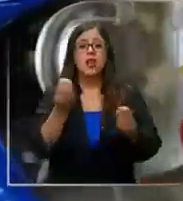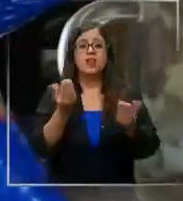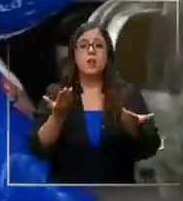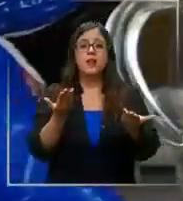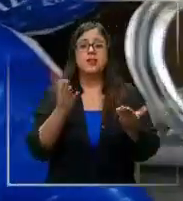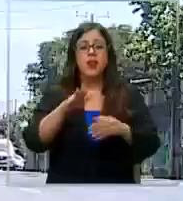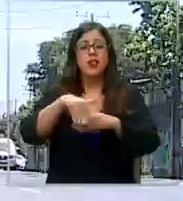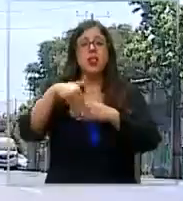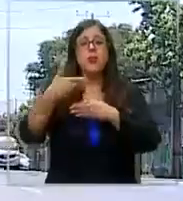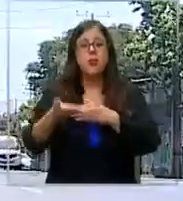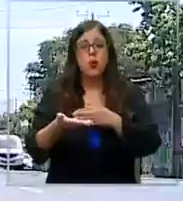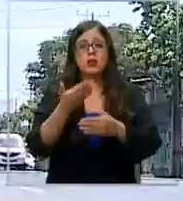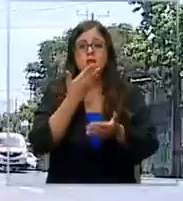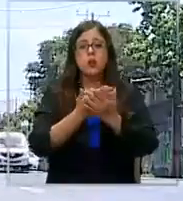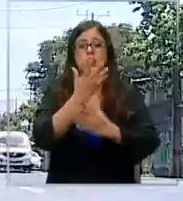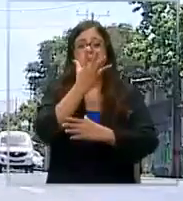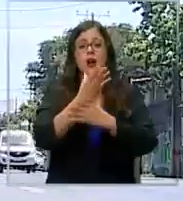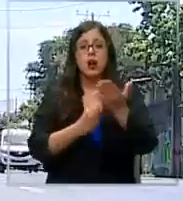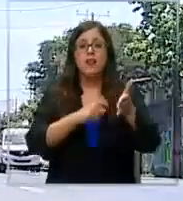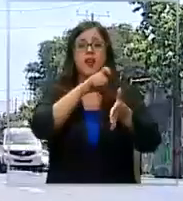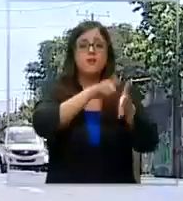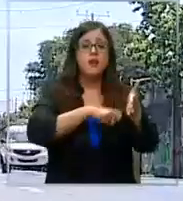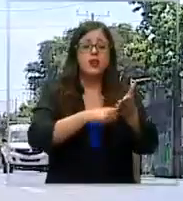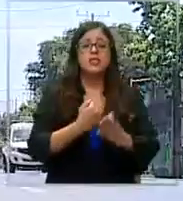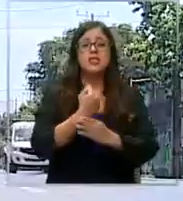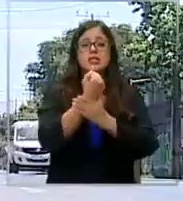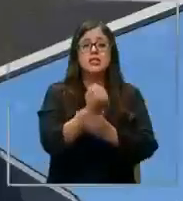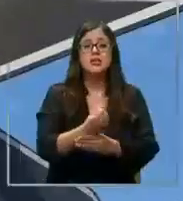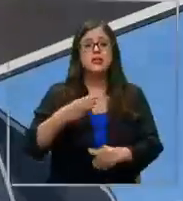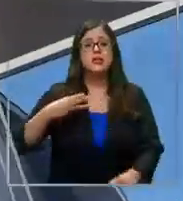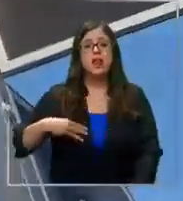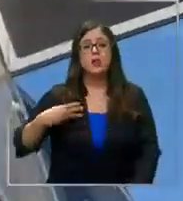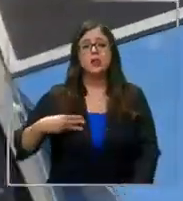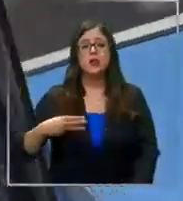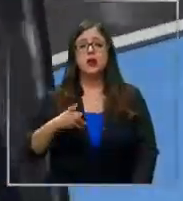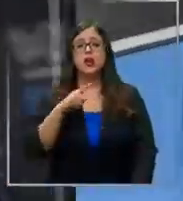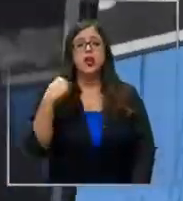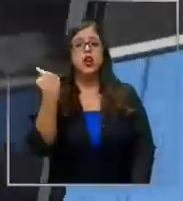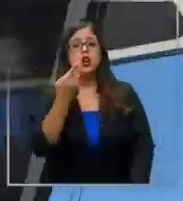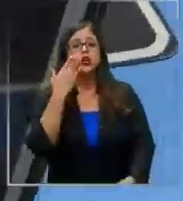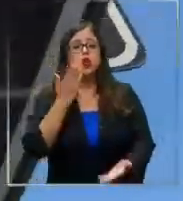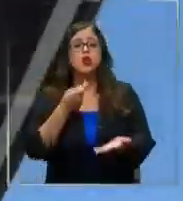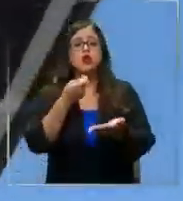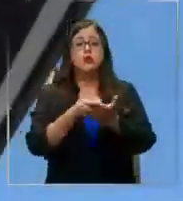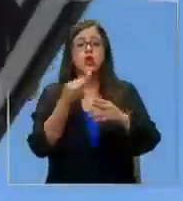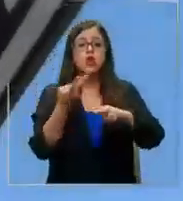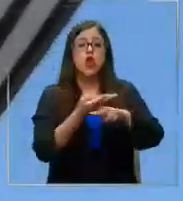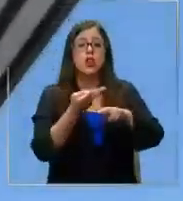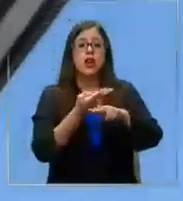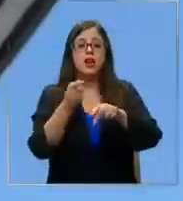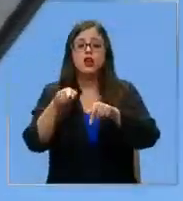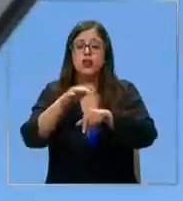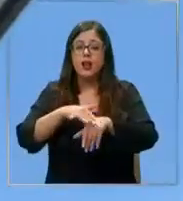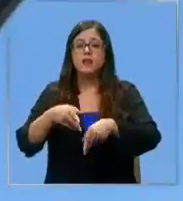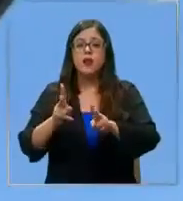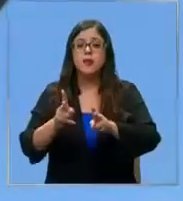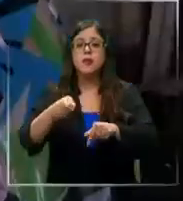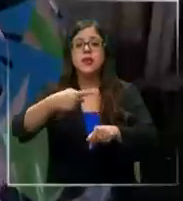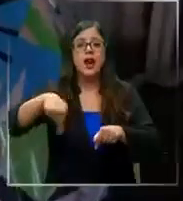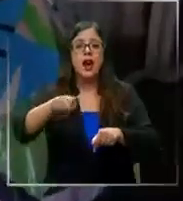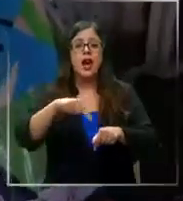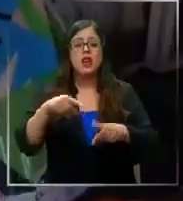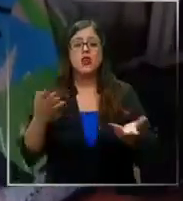pasará después de que terminen esos meses de ayuda municipal. Vamos a asignar un subsidio de arriendo que les va a permitir